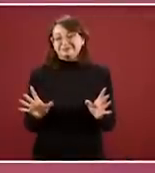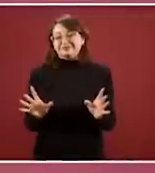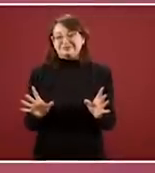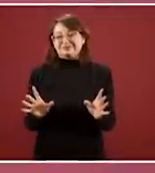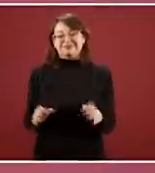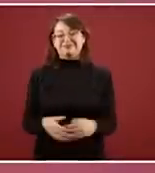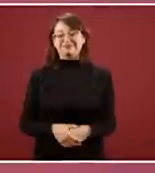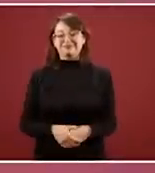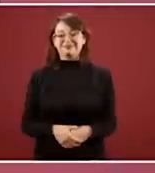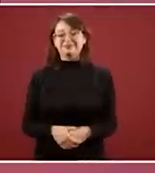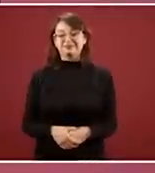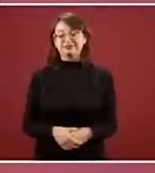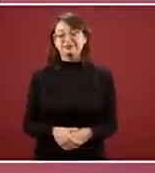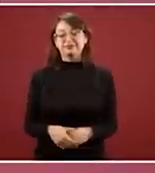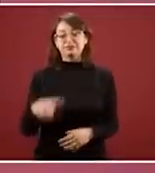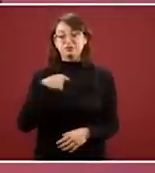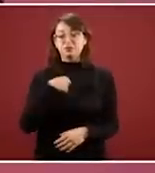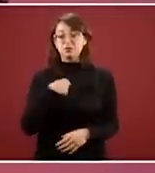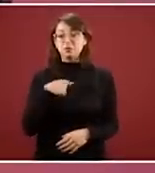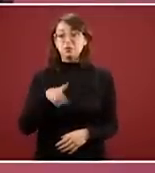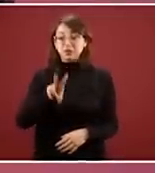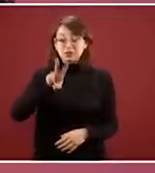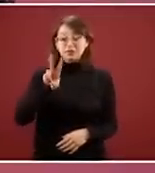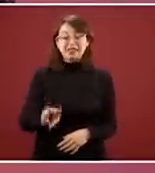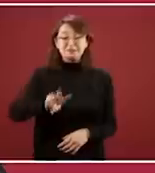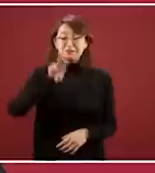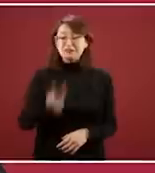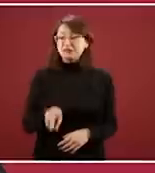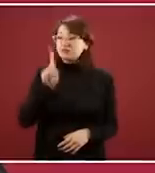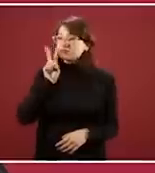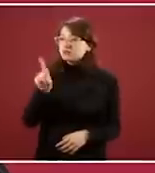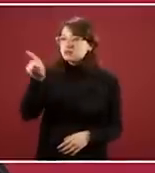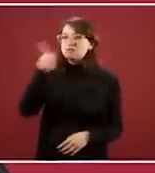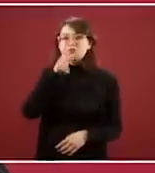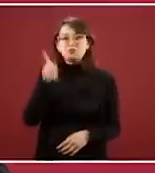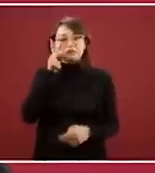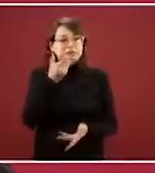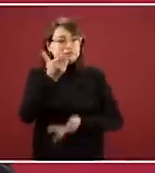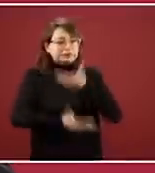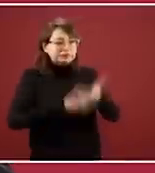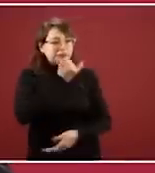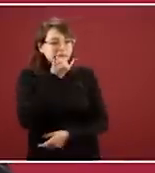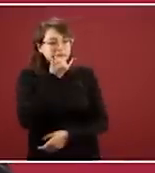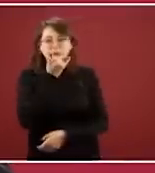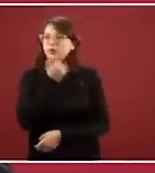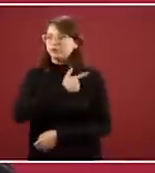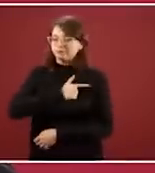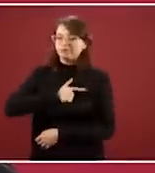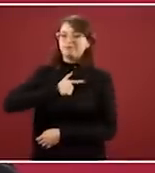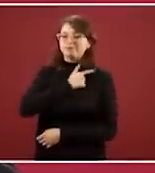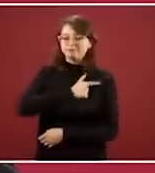así son las cosas. Me dio mucho gusto que ofreciera disculpa el Papa.